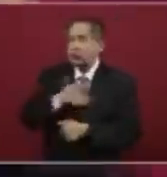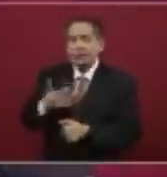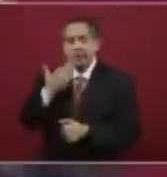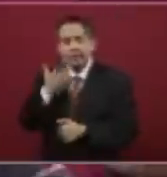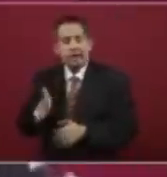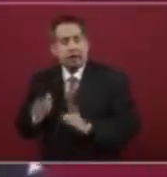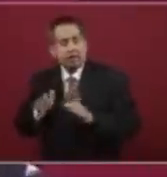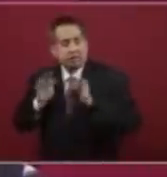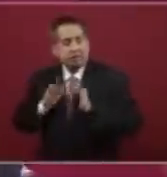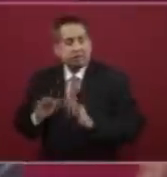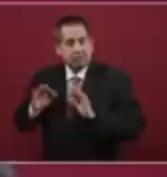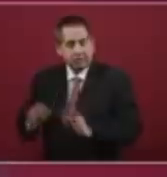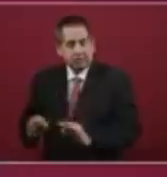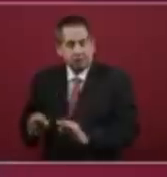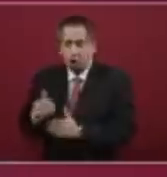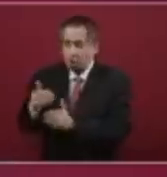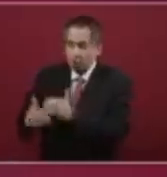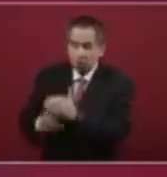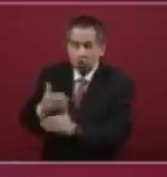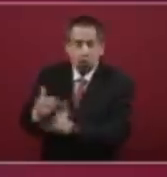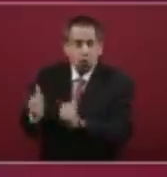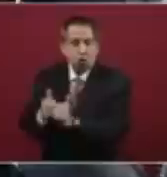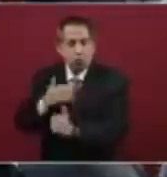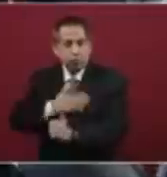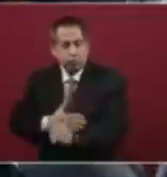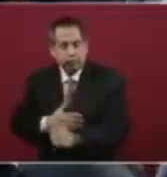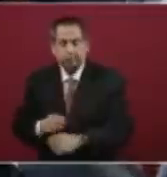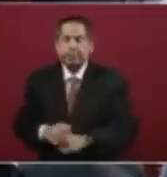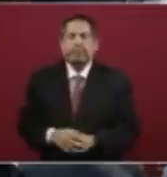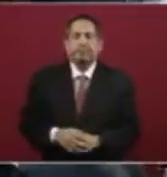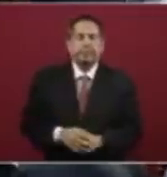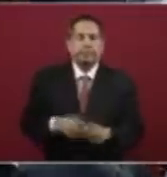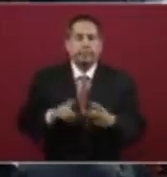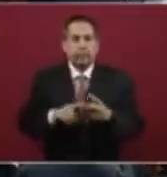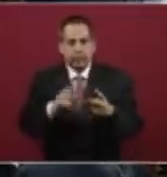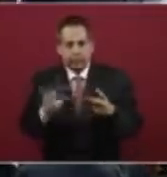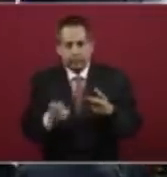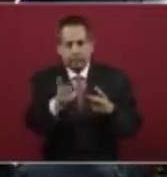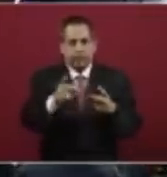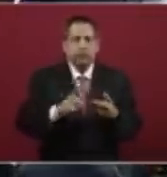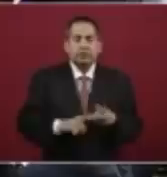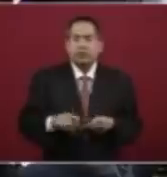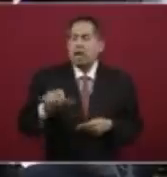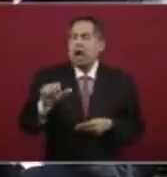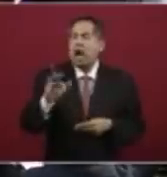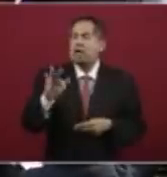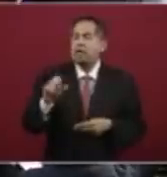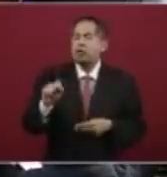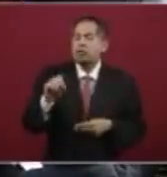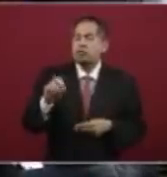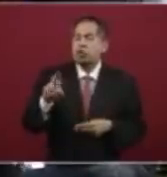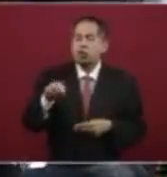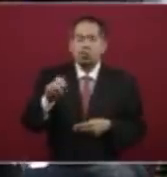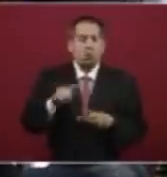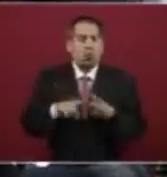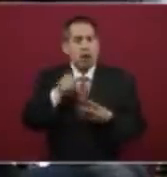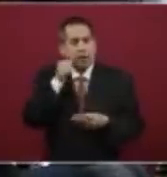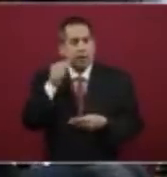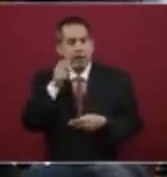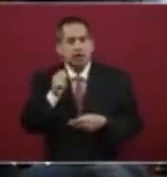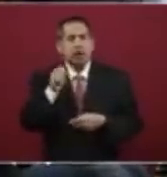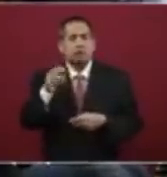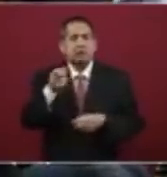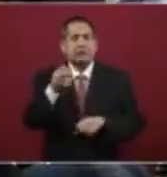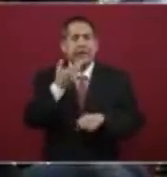progreso y justicia. En una segunda pregunta, tanto Alfonso Romo como ayer el subsecretario de